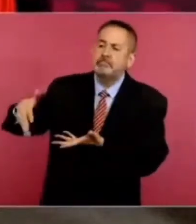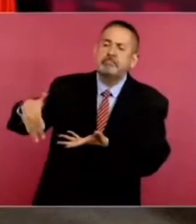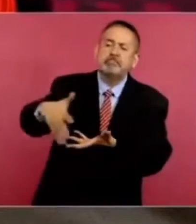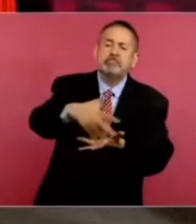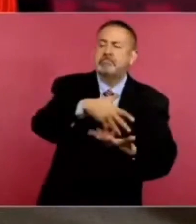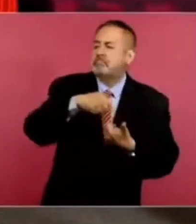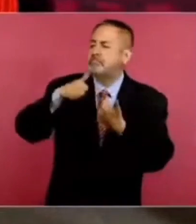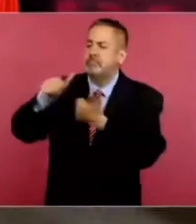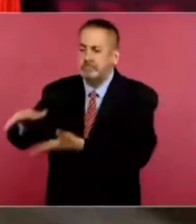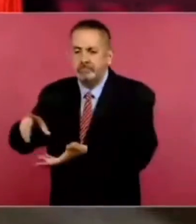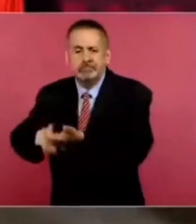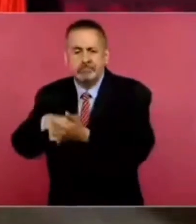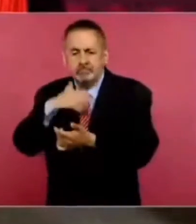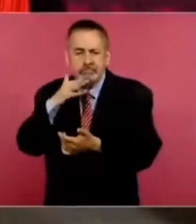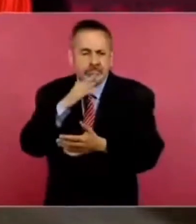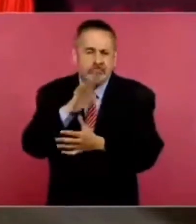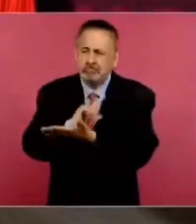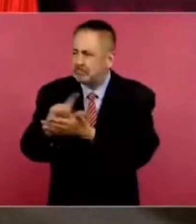para que